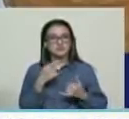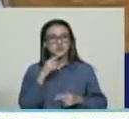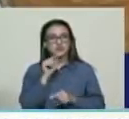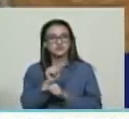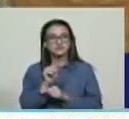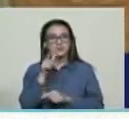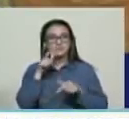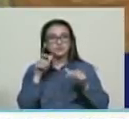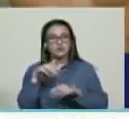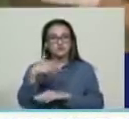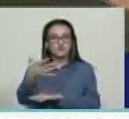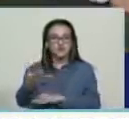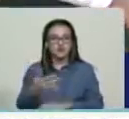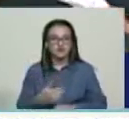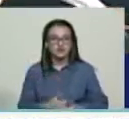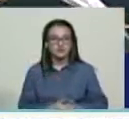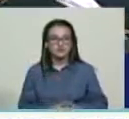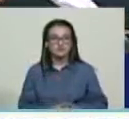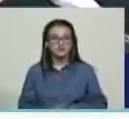allá afuera.